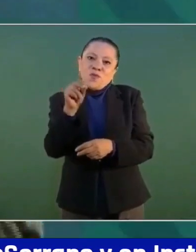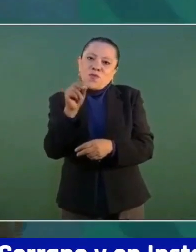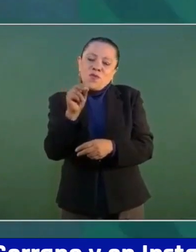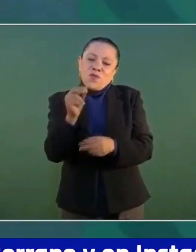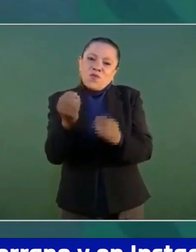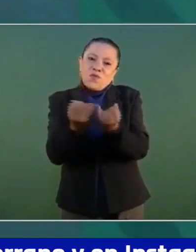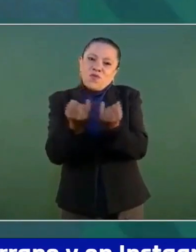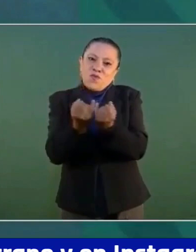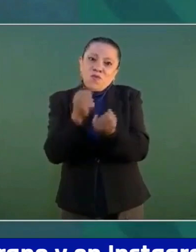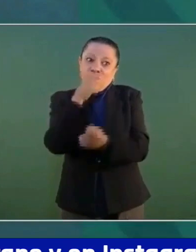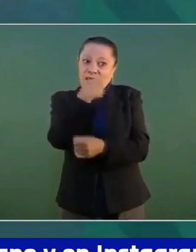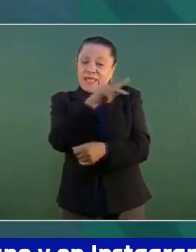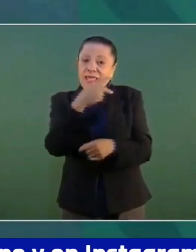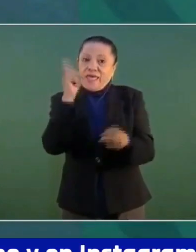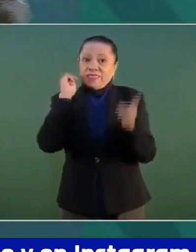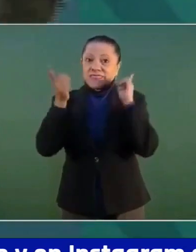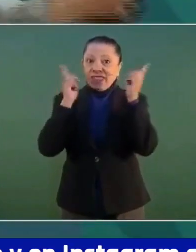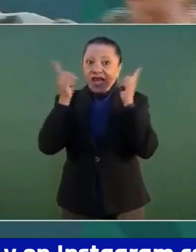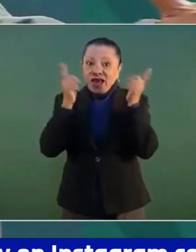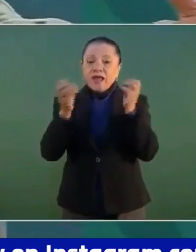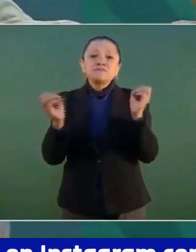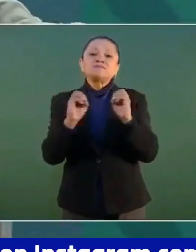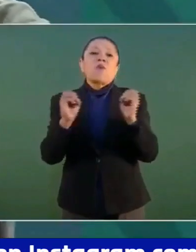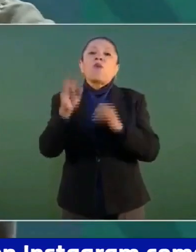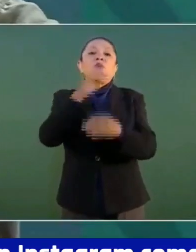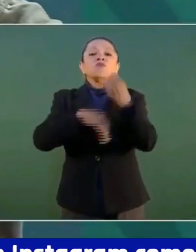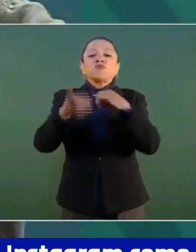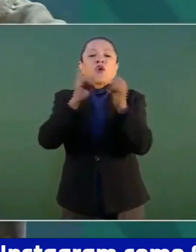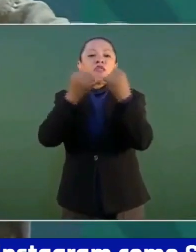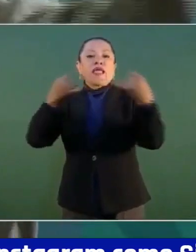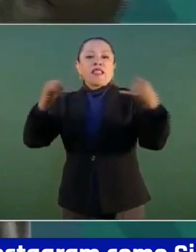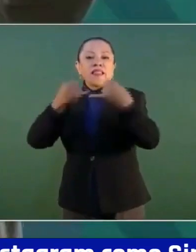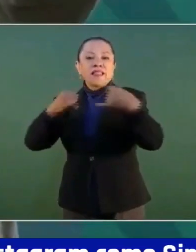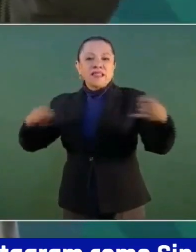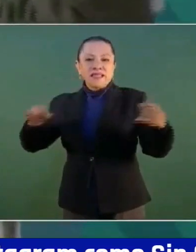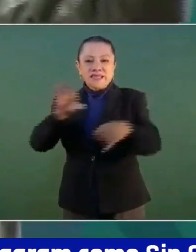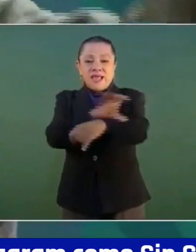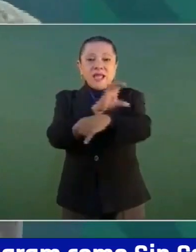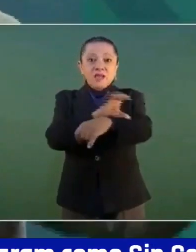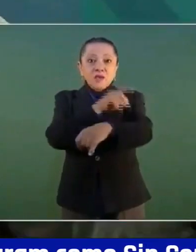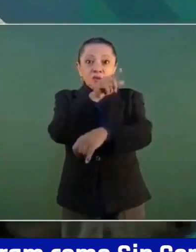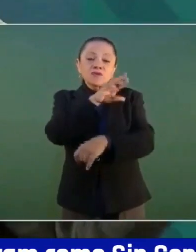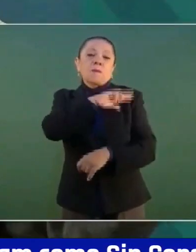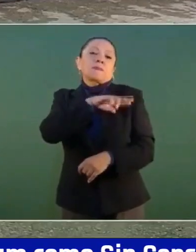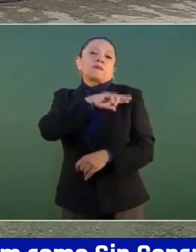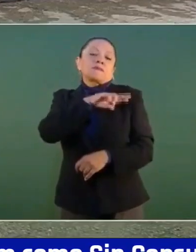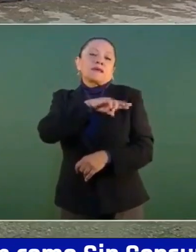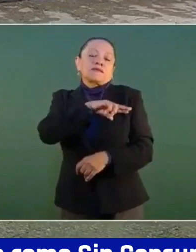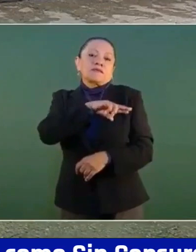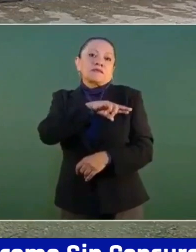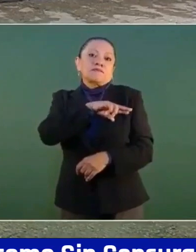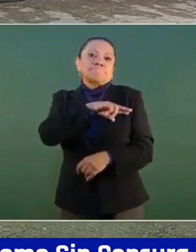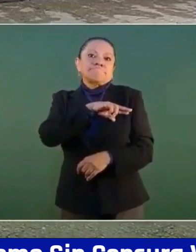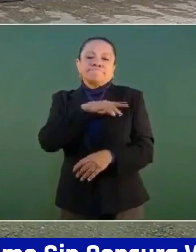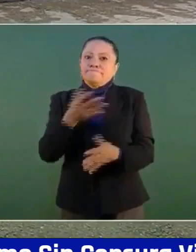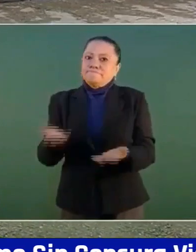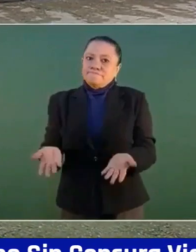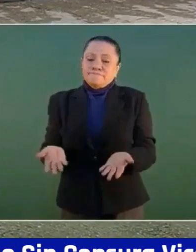en donde todas las líneas están privatizadas. No hay un